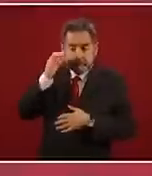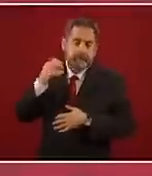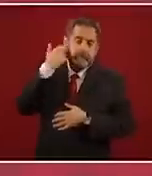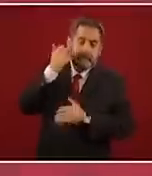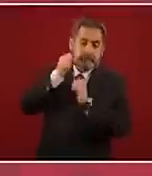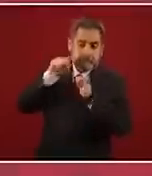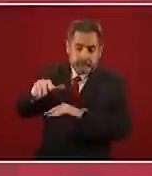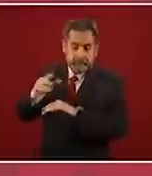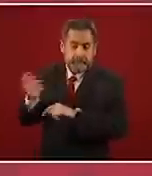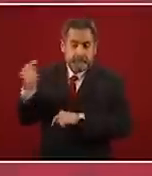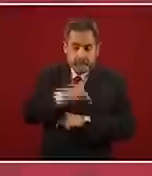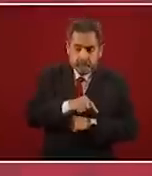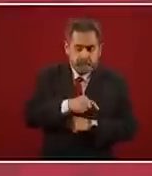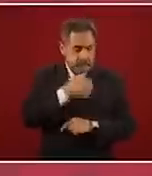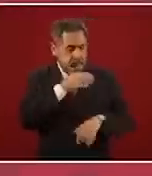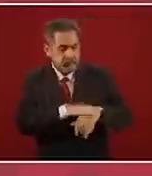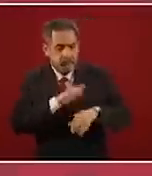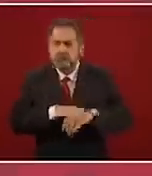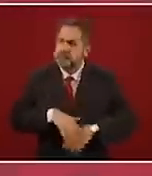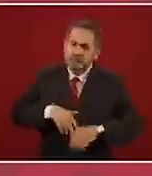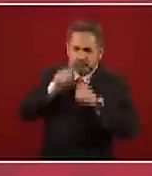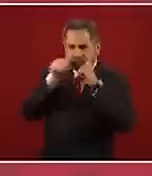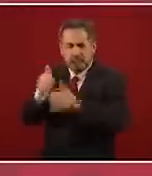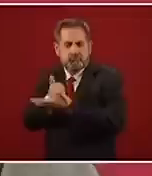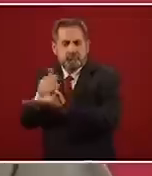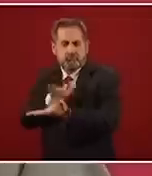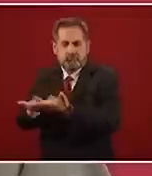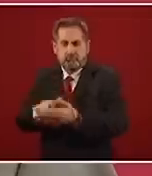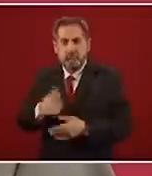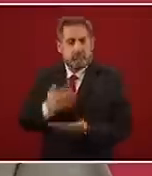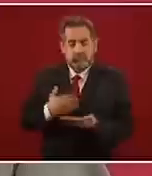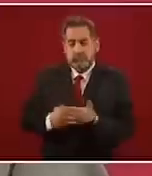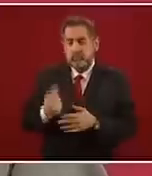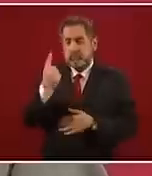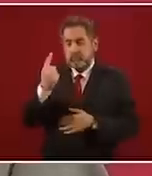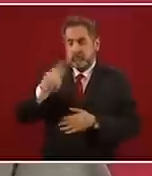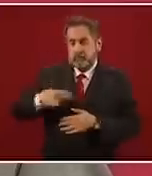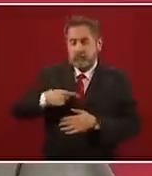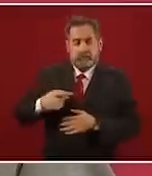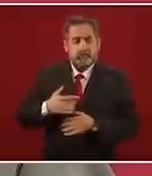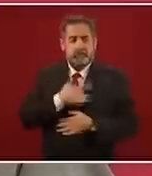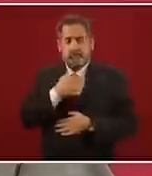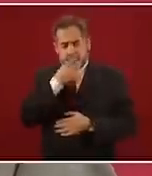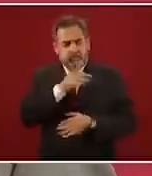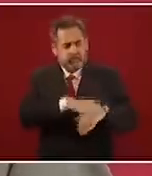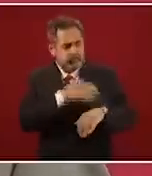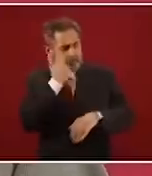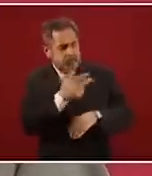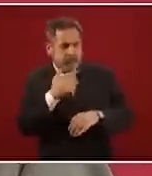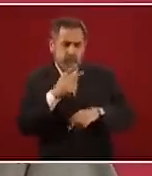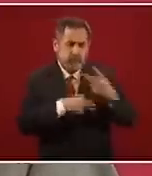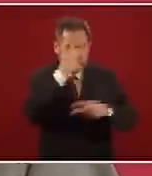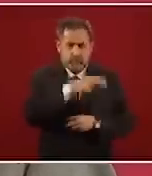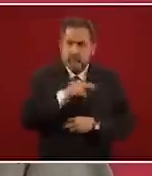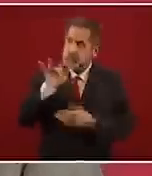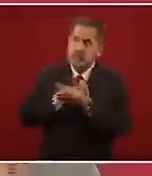salir, puedan expresarlo y se les atienda. Hasta el momento hay solo un ciudadano que así lo expresó, así recibió el apoyo y estará siendo